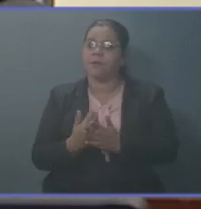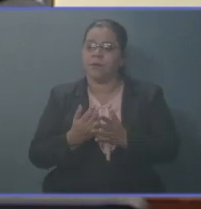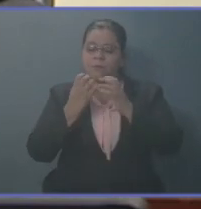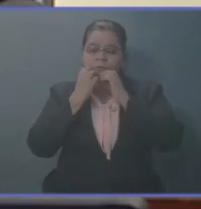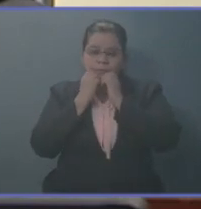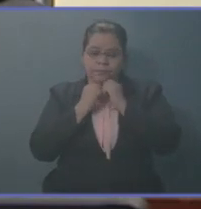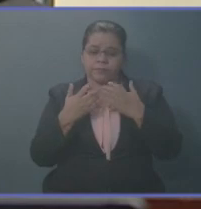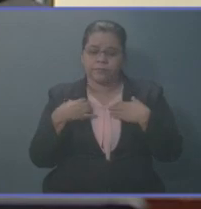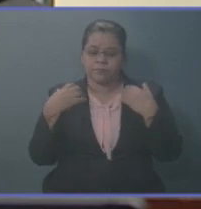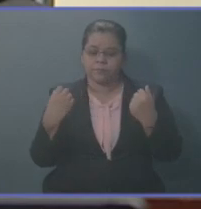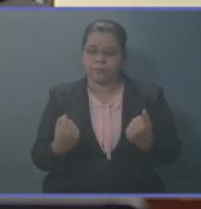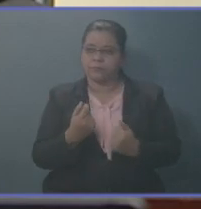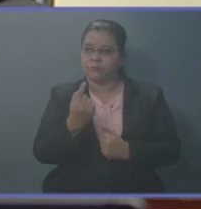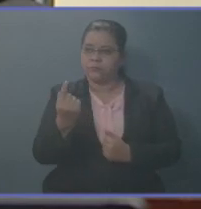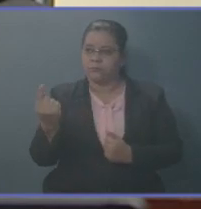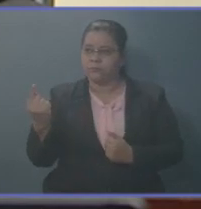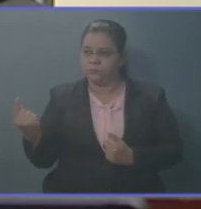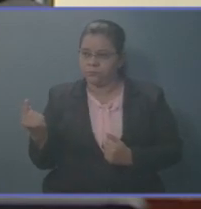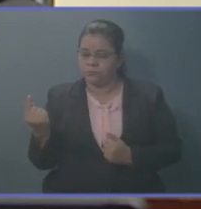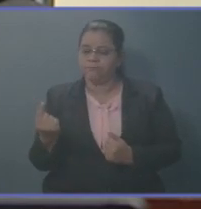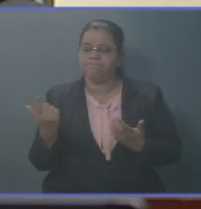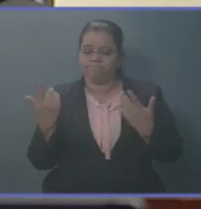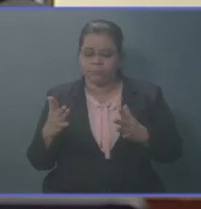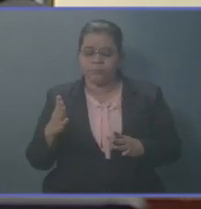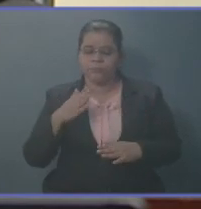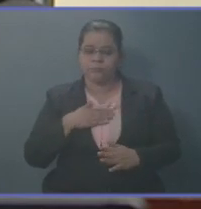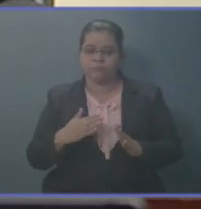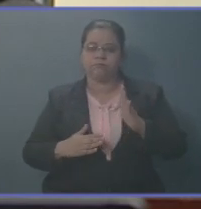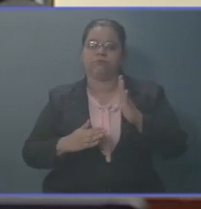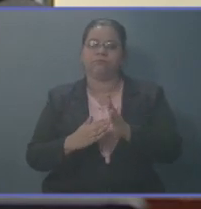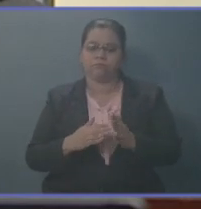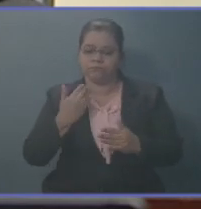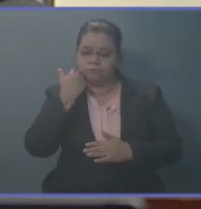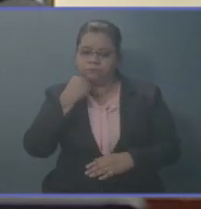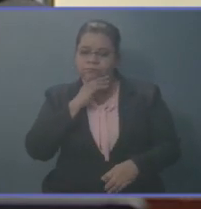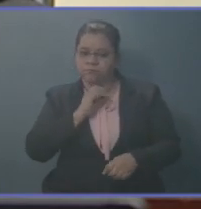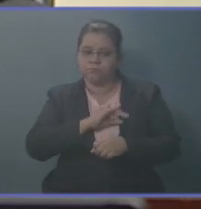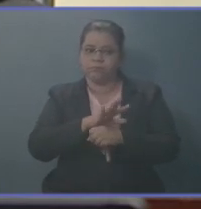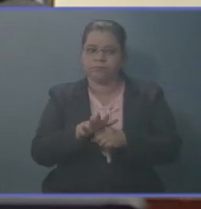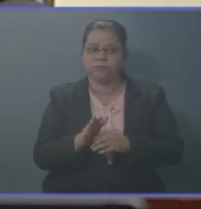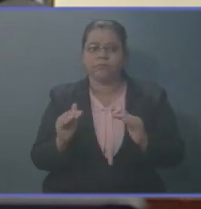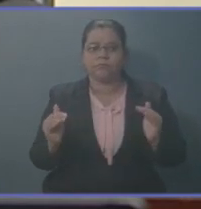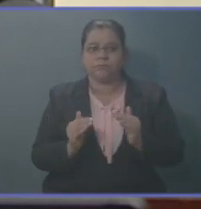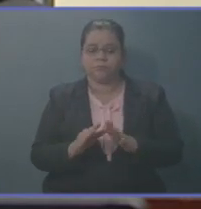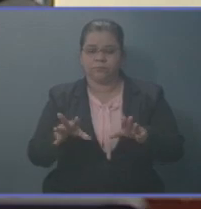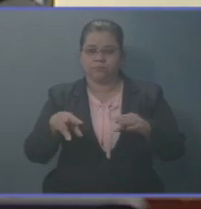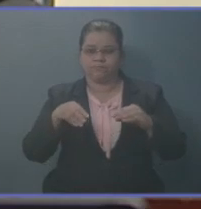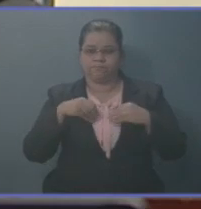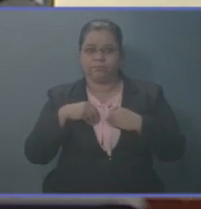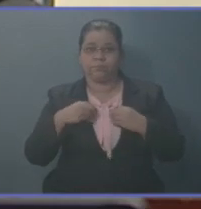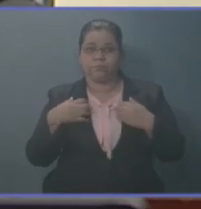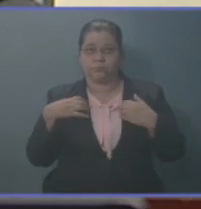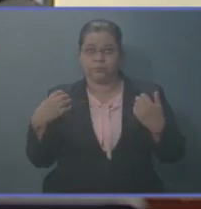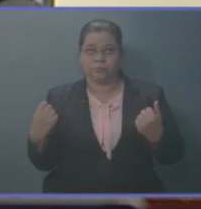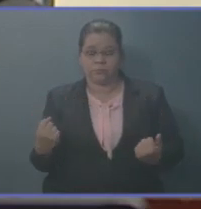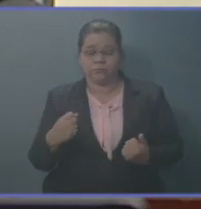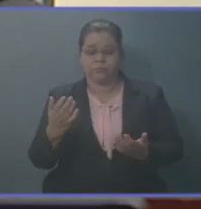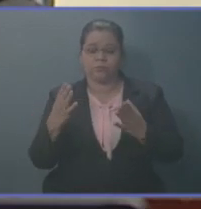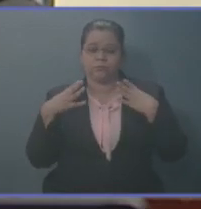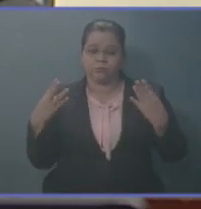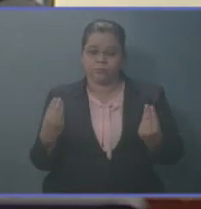la salud y el bienestar de los habitantes, contener la progresión de la enfermedad, así como mitigar su impacto sanitario, social y